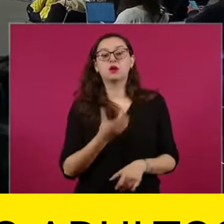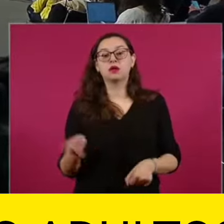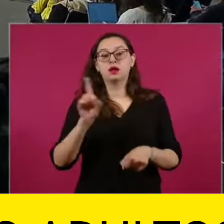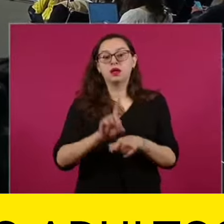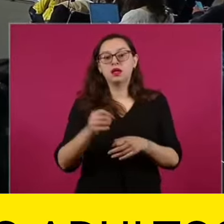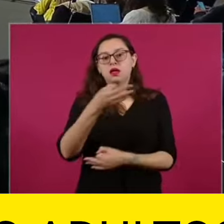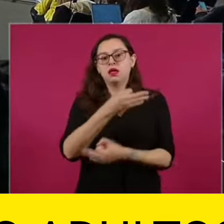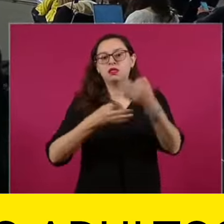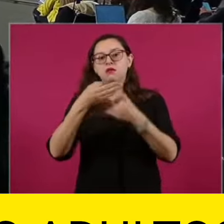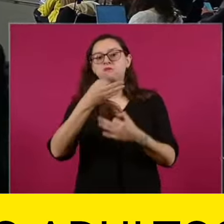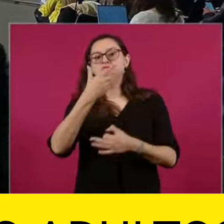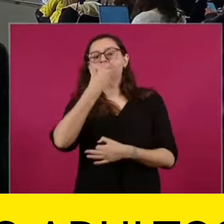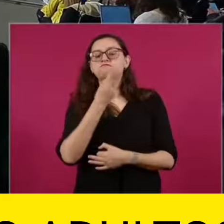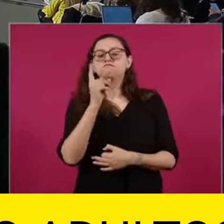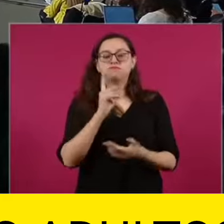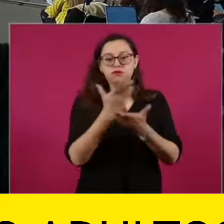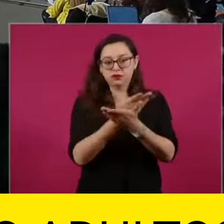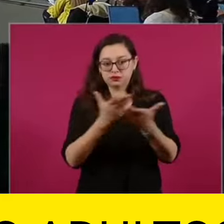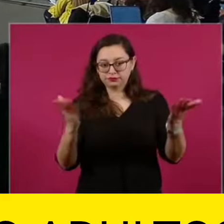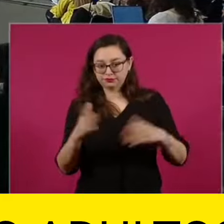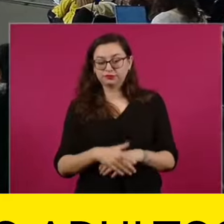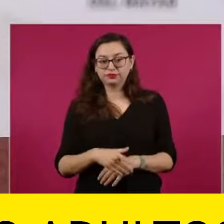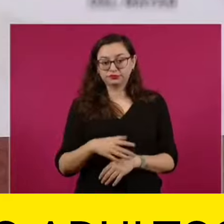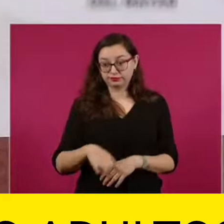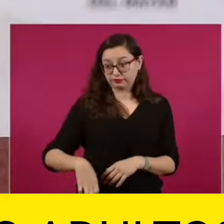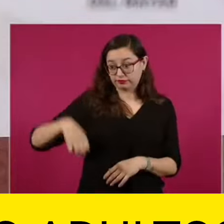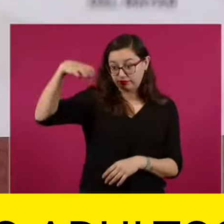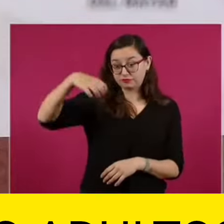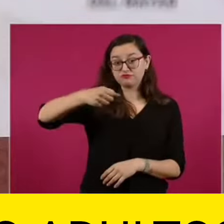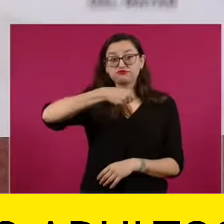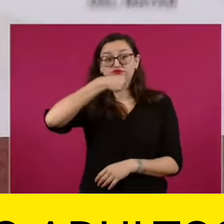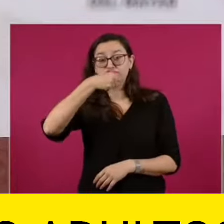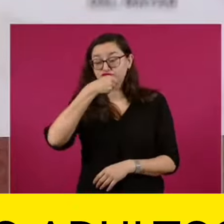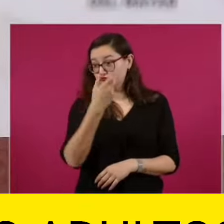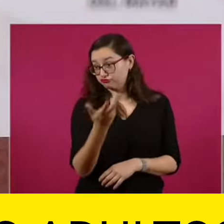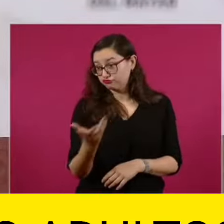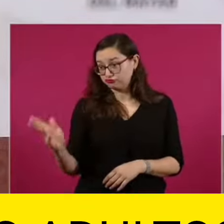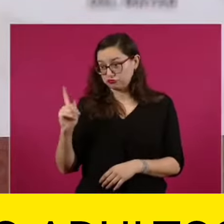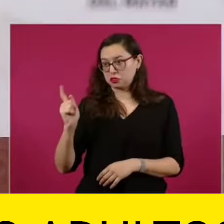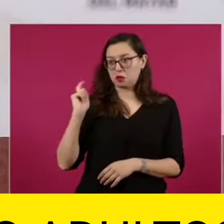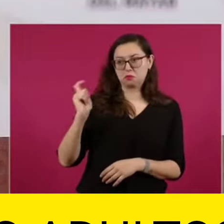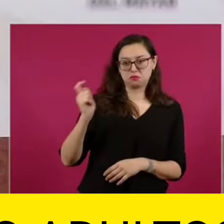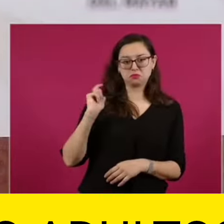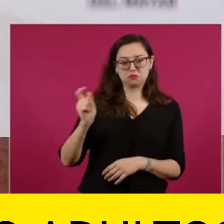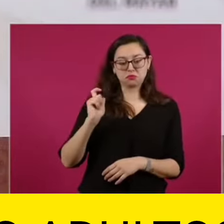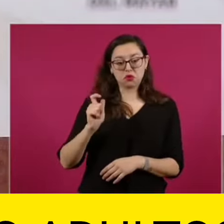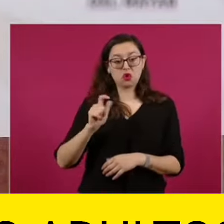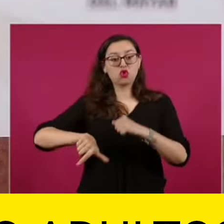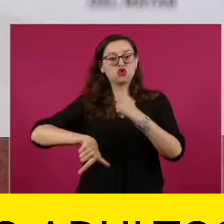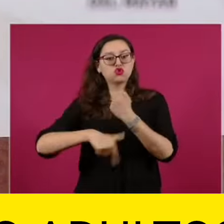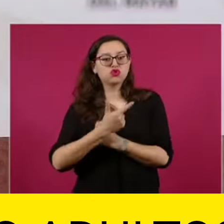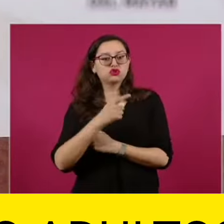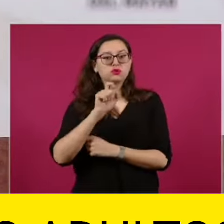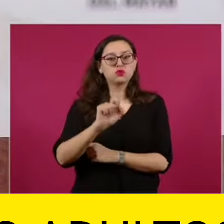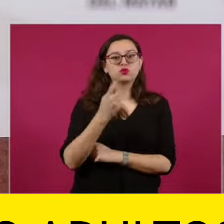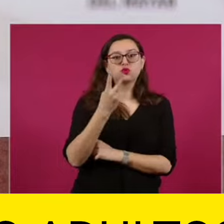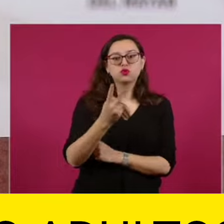estos días estamos realizando el pago de la pensión de los adultos mayores. Adelante. 12.2 millones